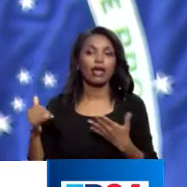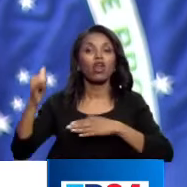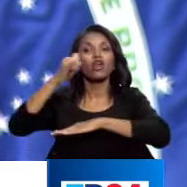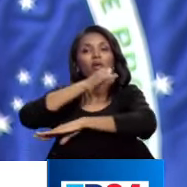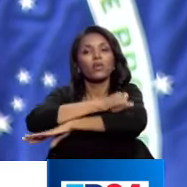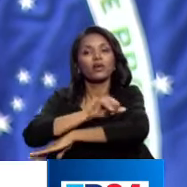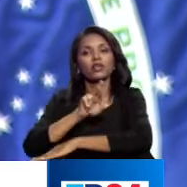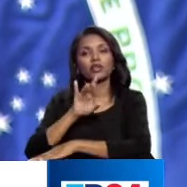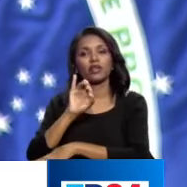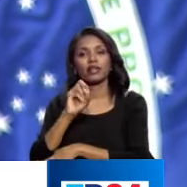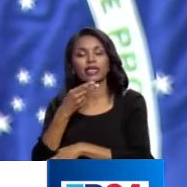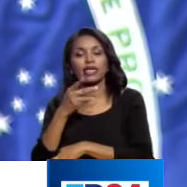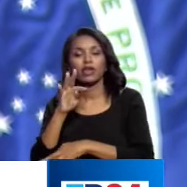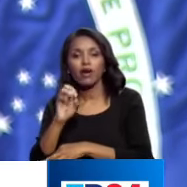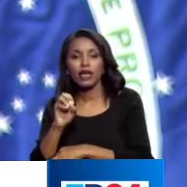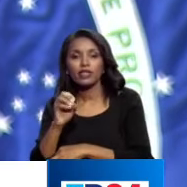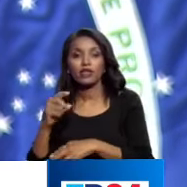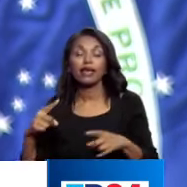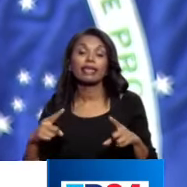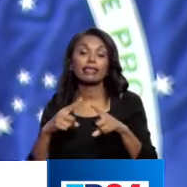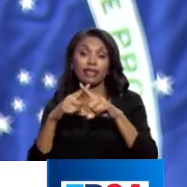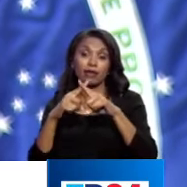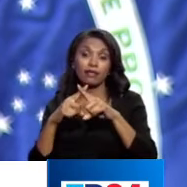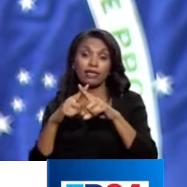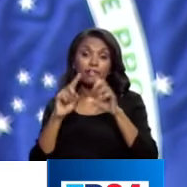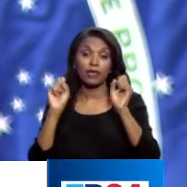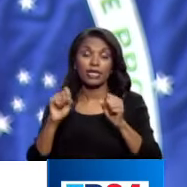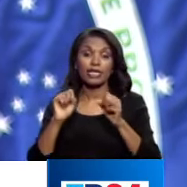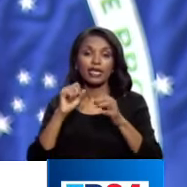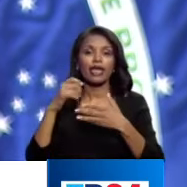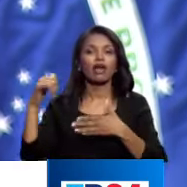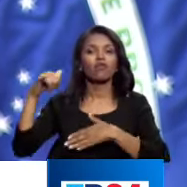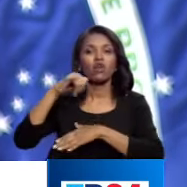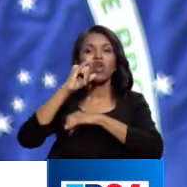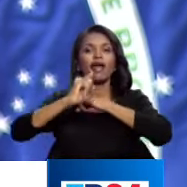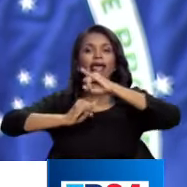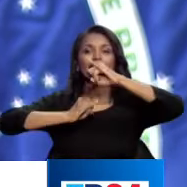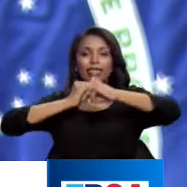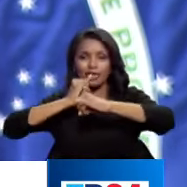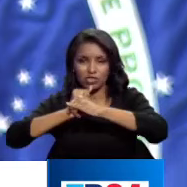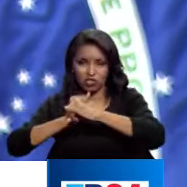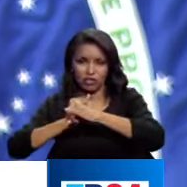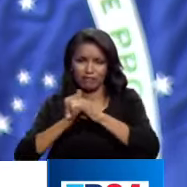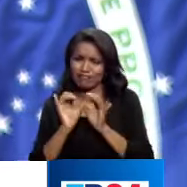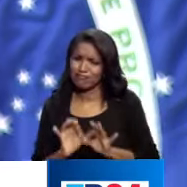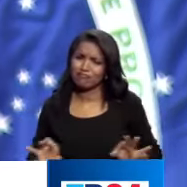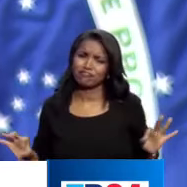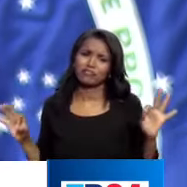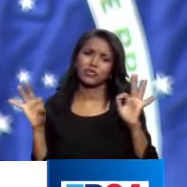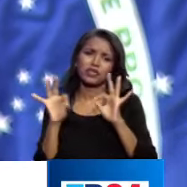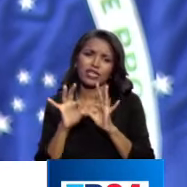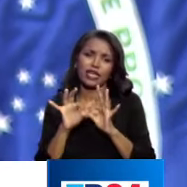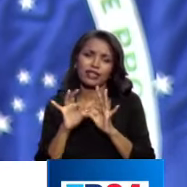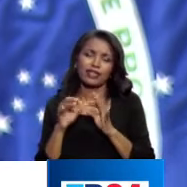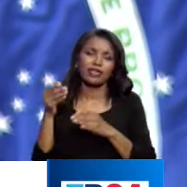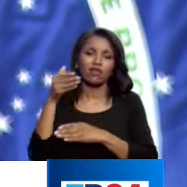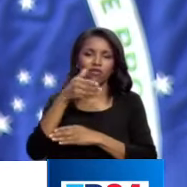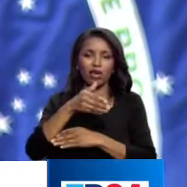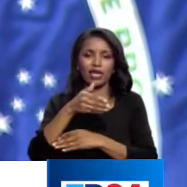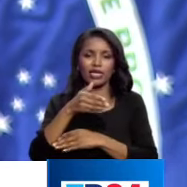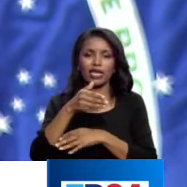de Río Hato y David tengan la posibilidad de tener vuelos internacionales que originan en el extranjero y tienen como destino